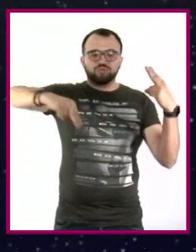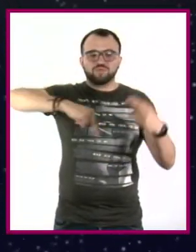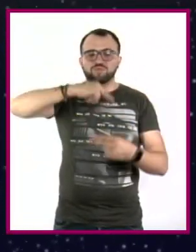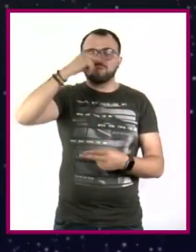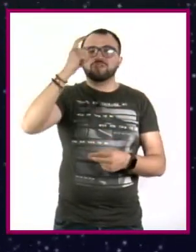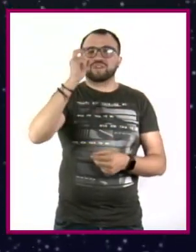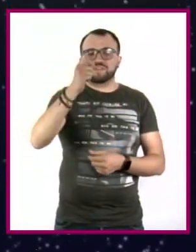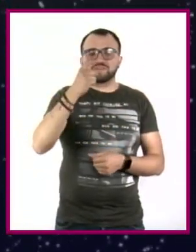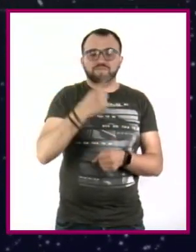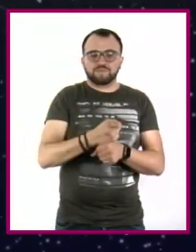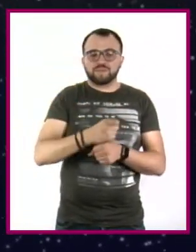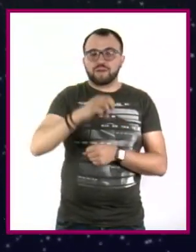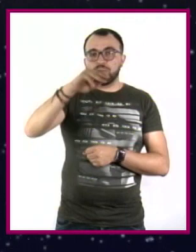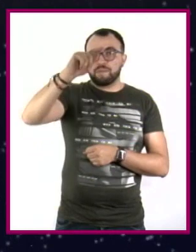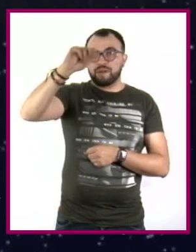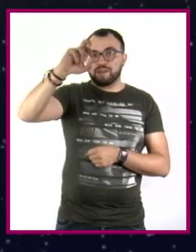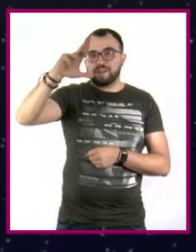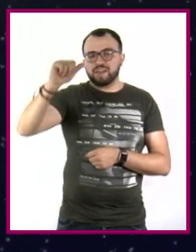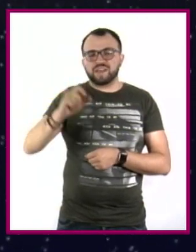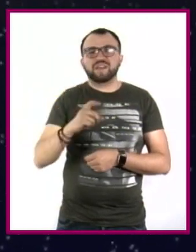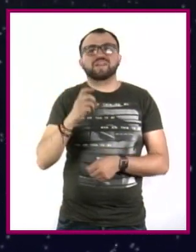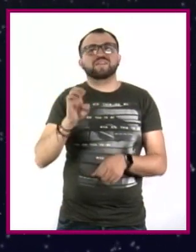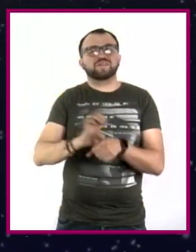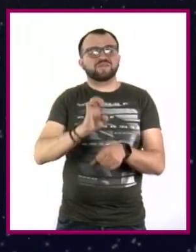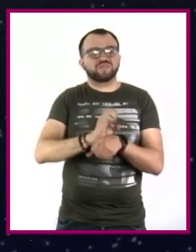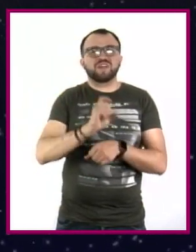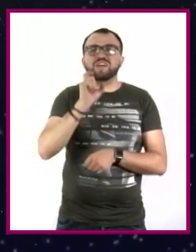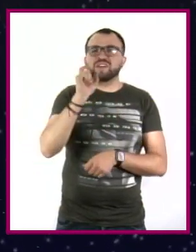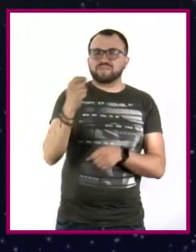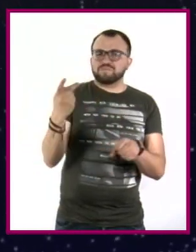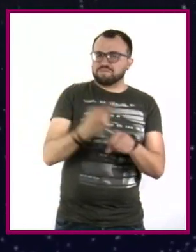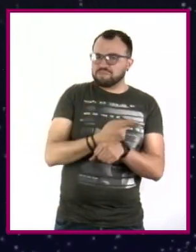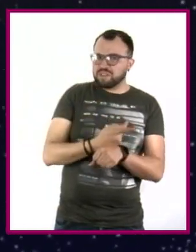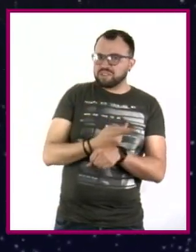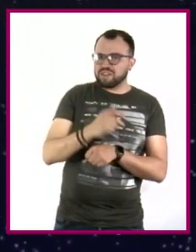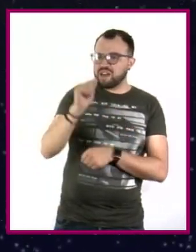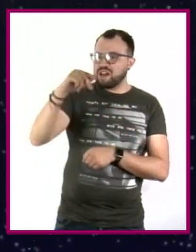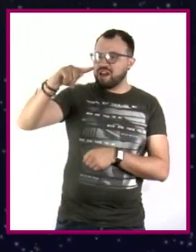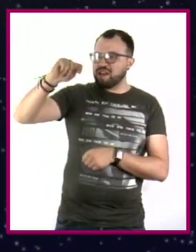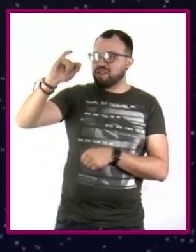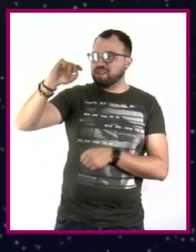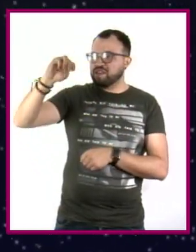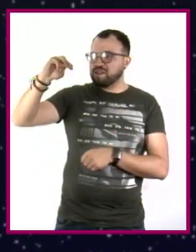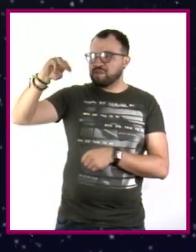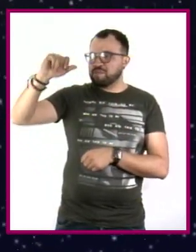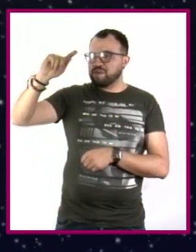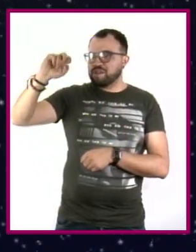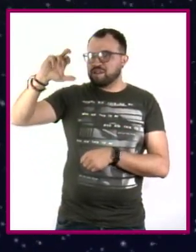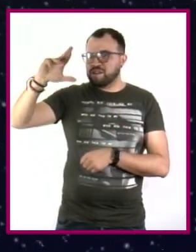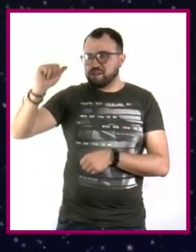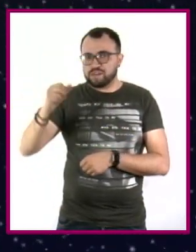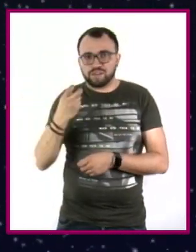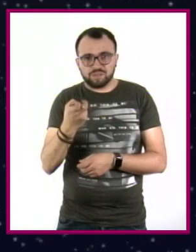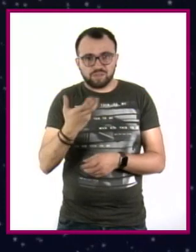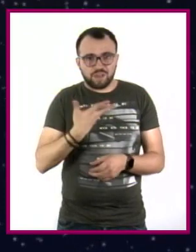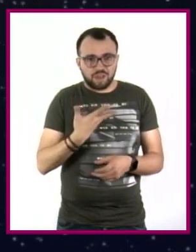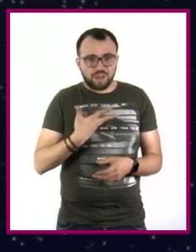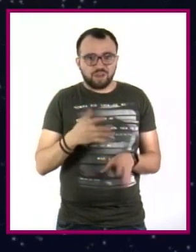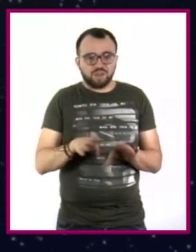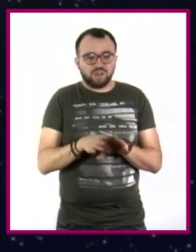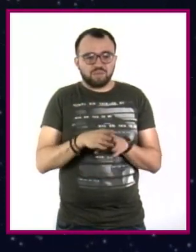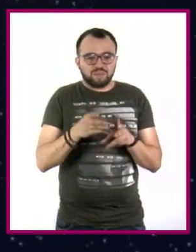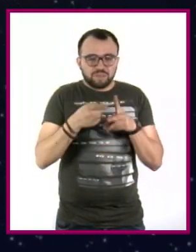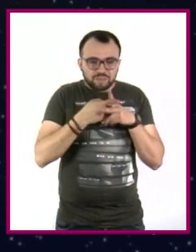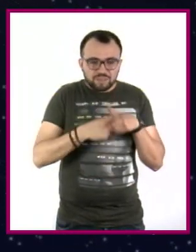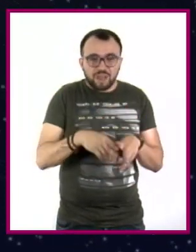por la materia. Entonces, ¿qué pasó con la antimateria? ¿Acaso hubo un periodo al inicio del universo donde se